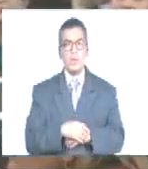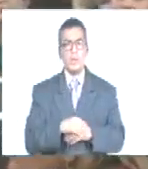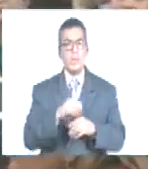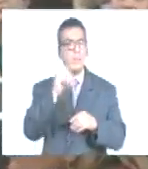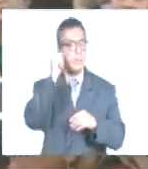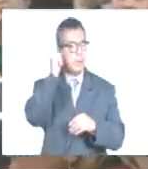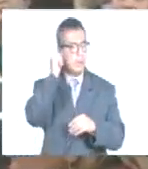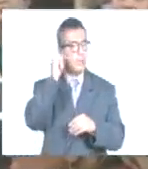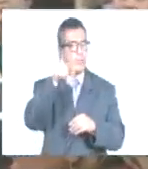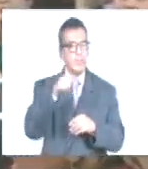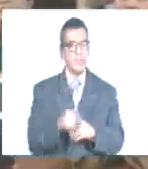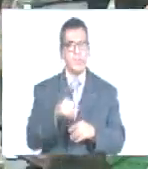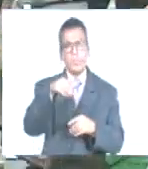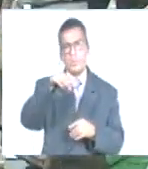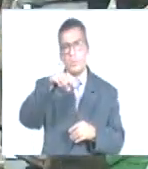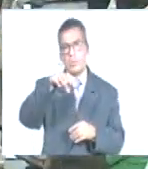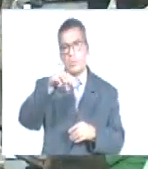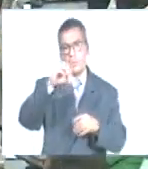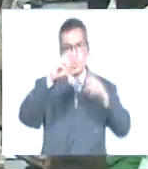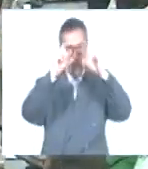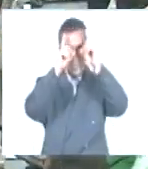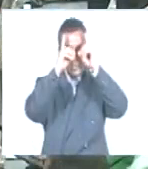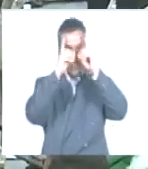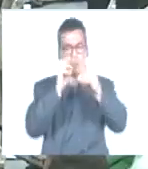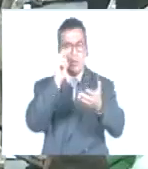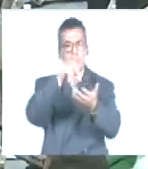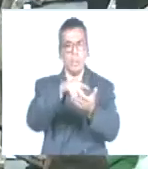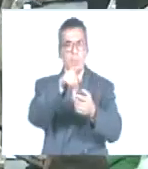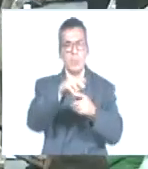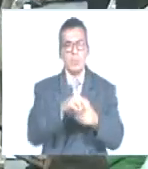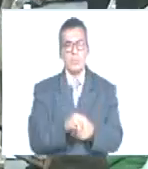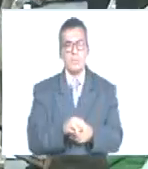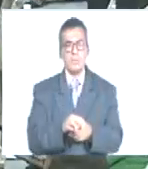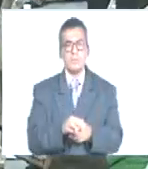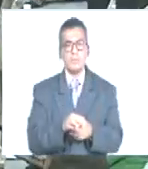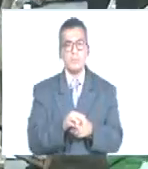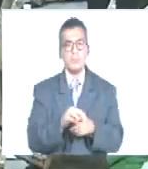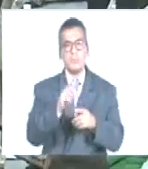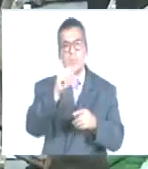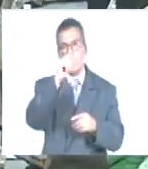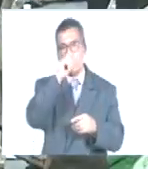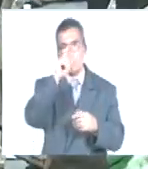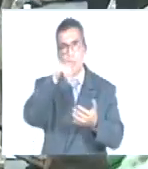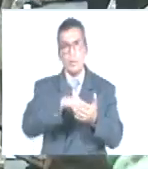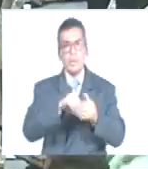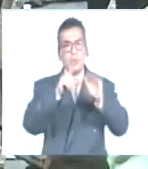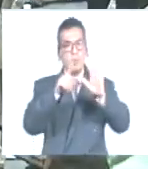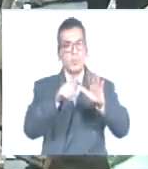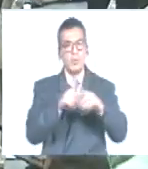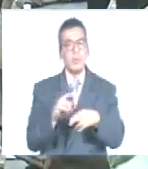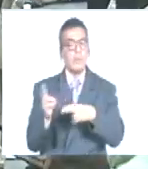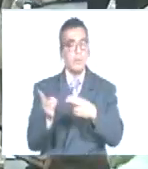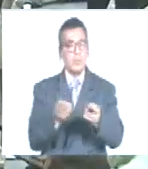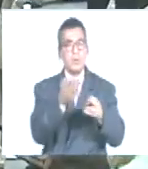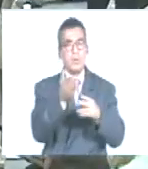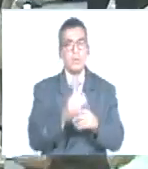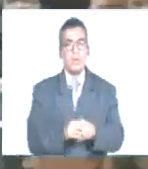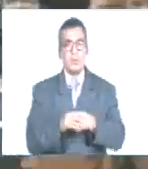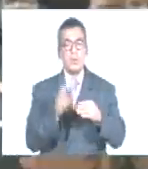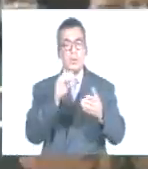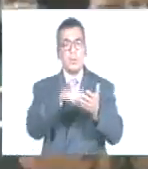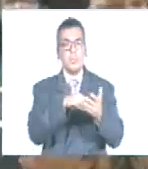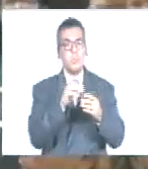canciller entonces, Delcy Rodríguez, se hizo presente en el año 2016 para la invitación a la